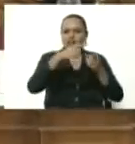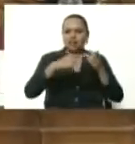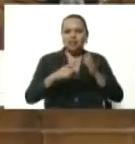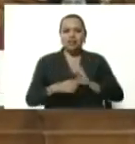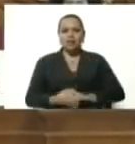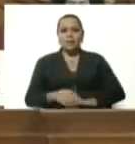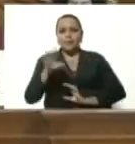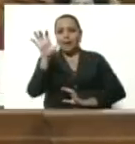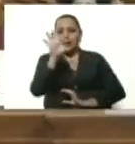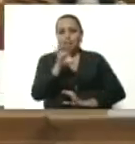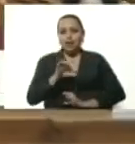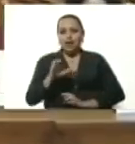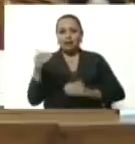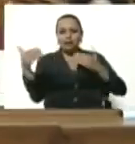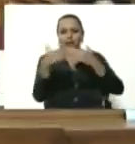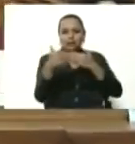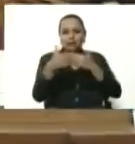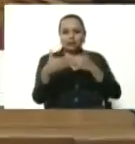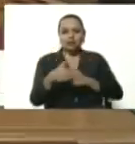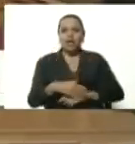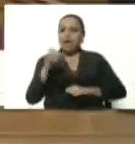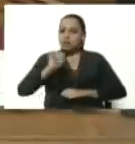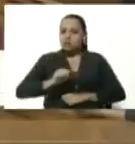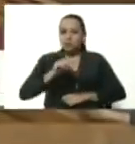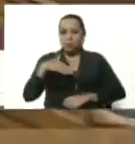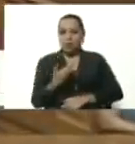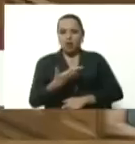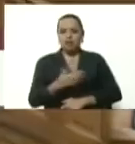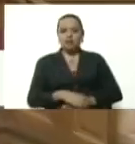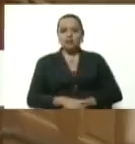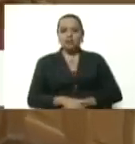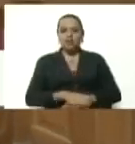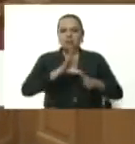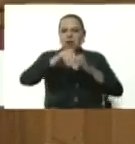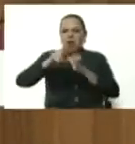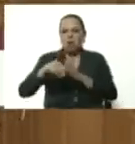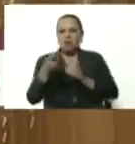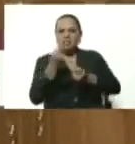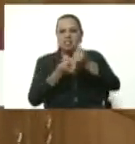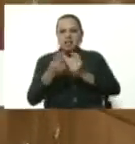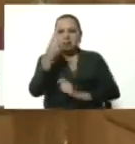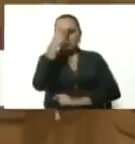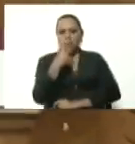Yemen? ¿Para eso es que sirve? Y para robarse los reales de los